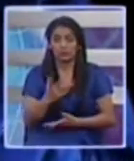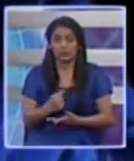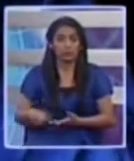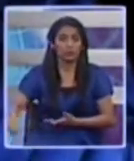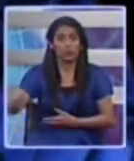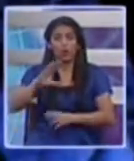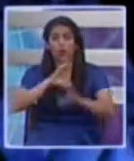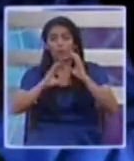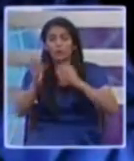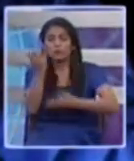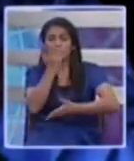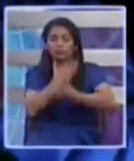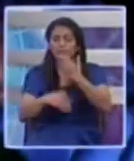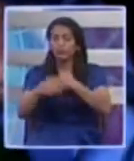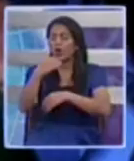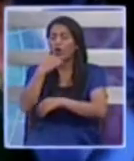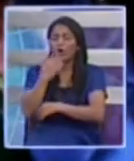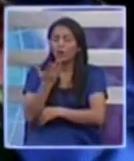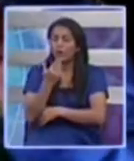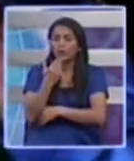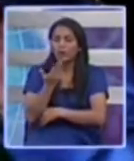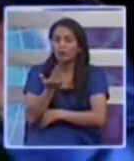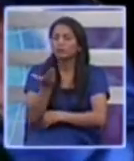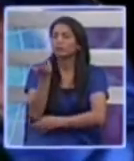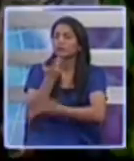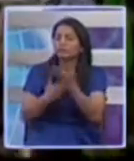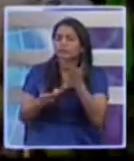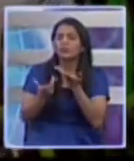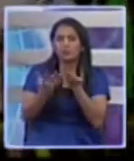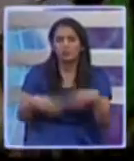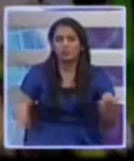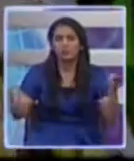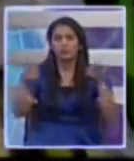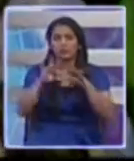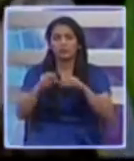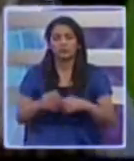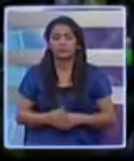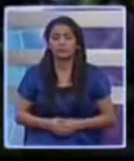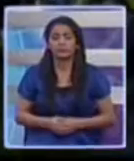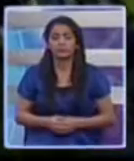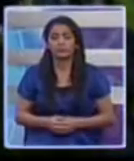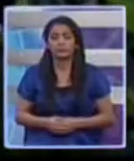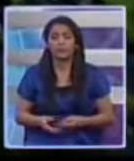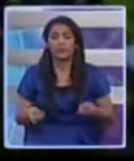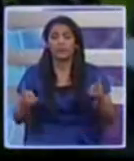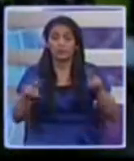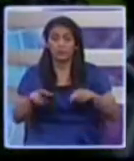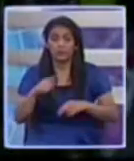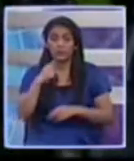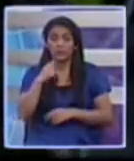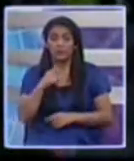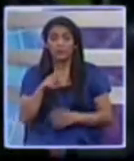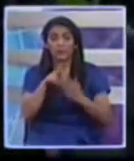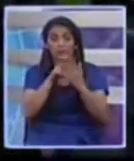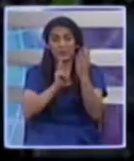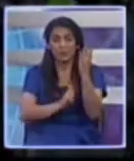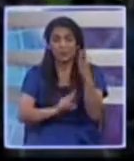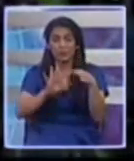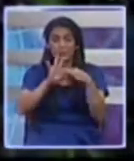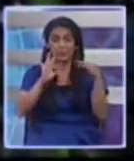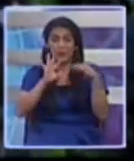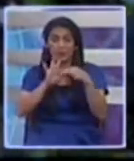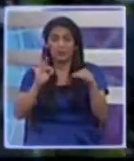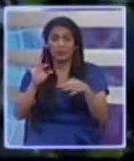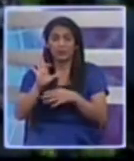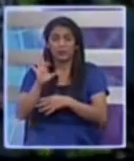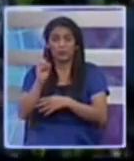entendernos, vamos a oírnos, vamos a escucharnos. Reiteró su compromiso de aplicar el programa denominado Toda una Vida, que